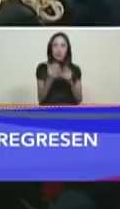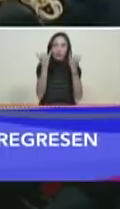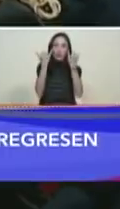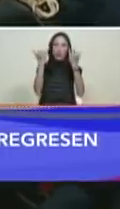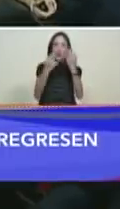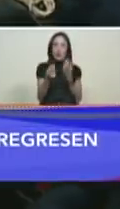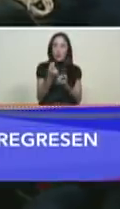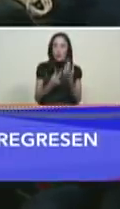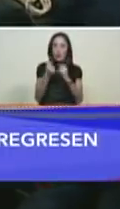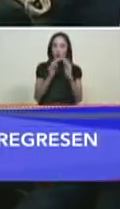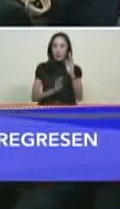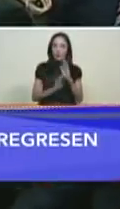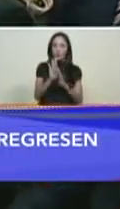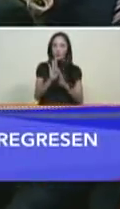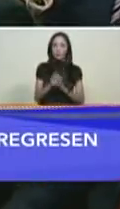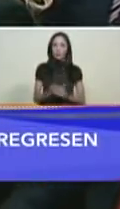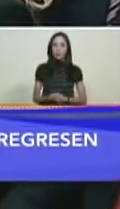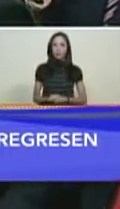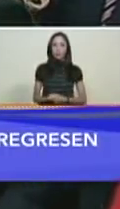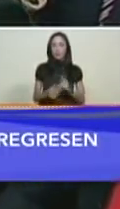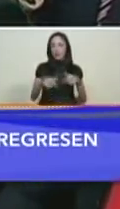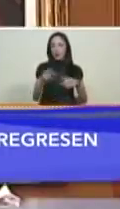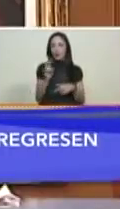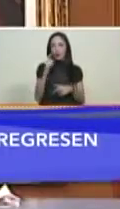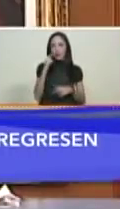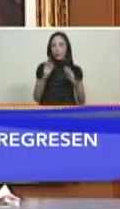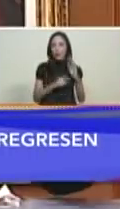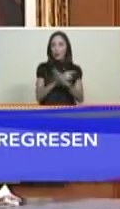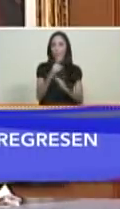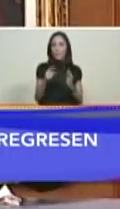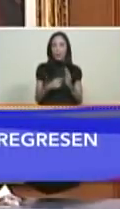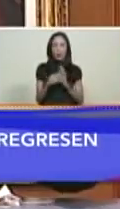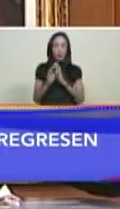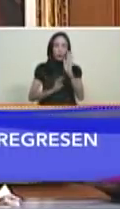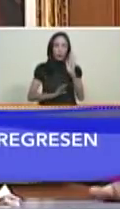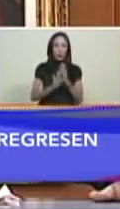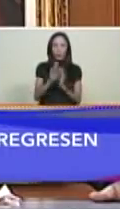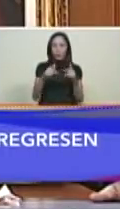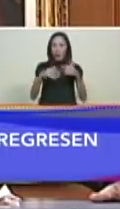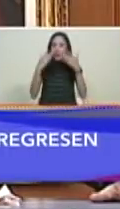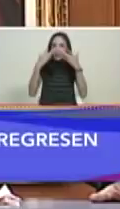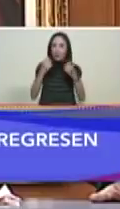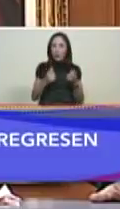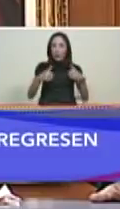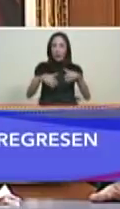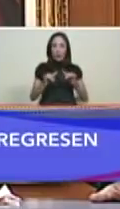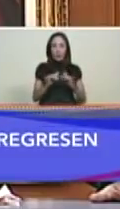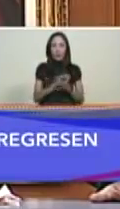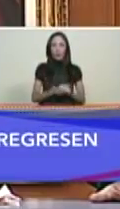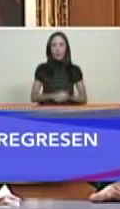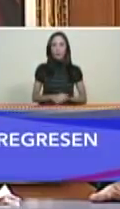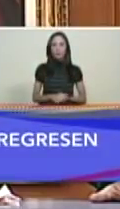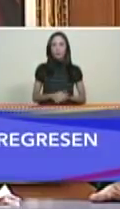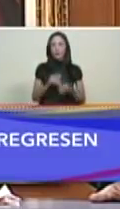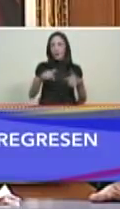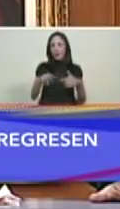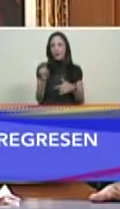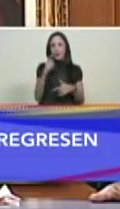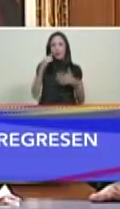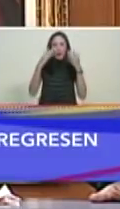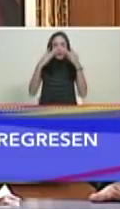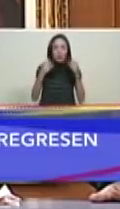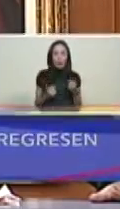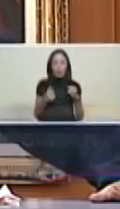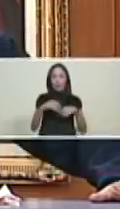nuevos recursos Venezuela lo tiene todo tenga la seguridad compatriota Venezuela lo tiene todo